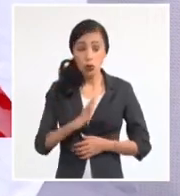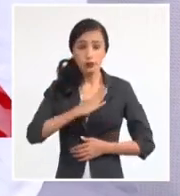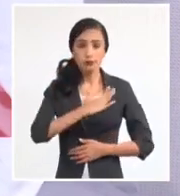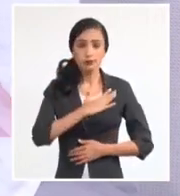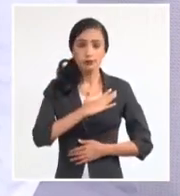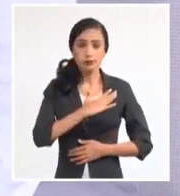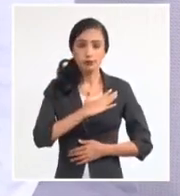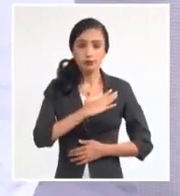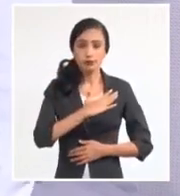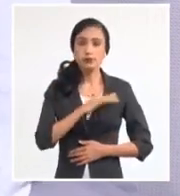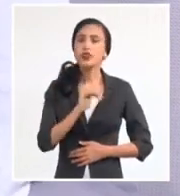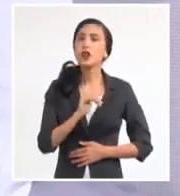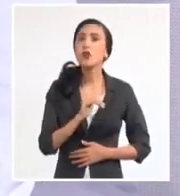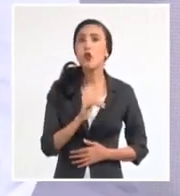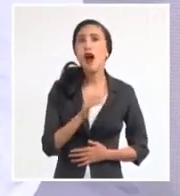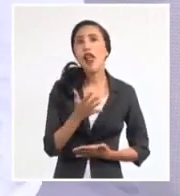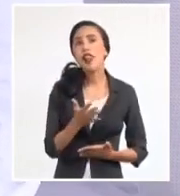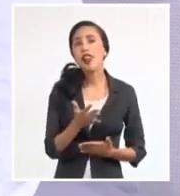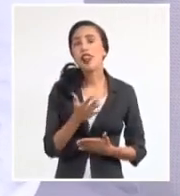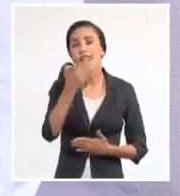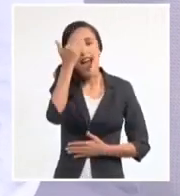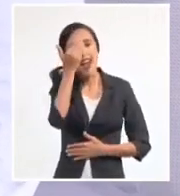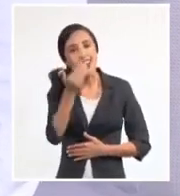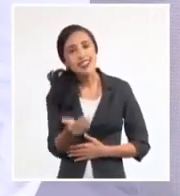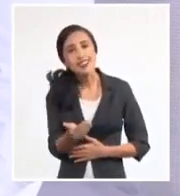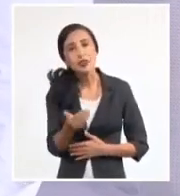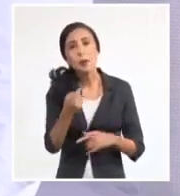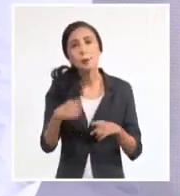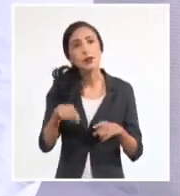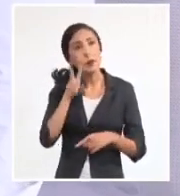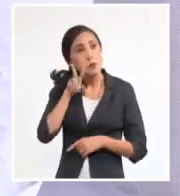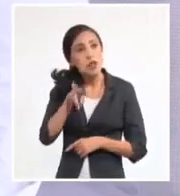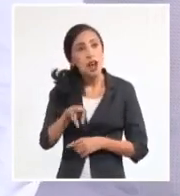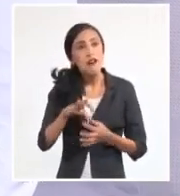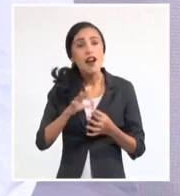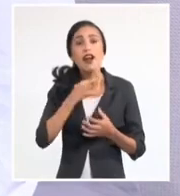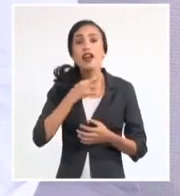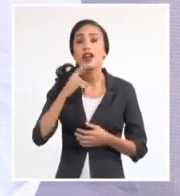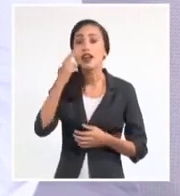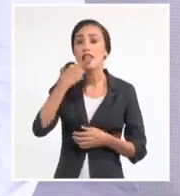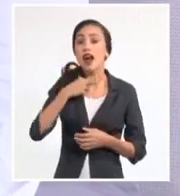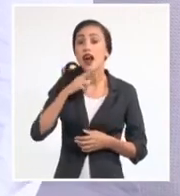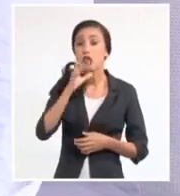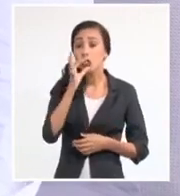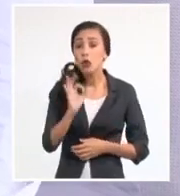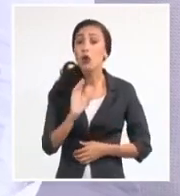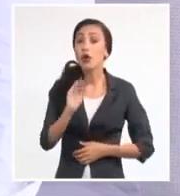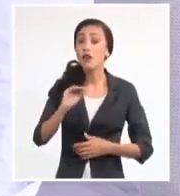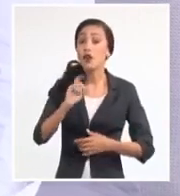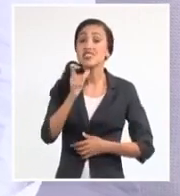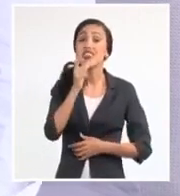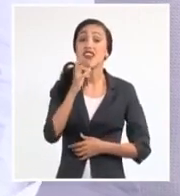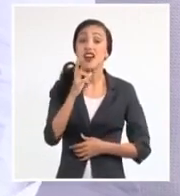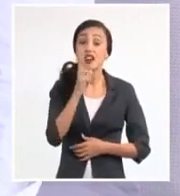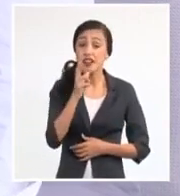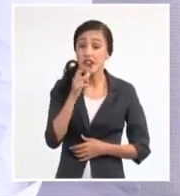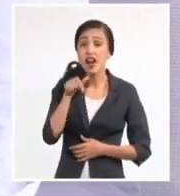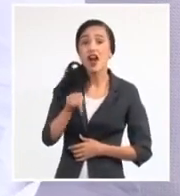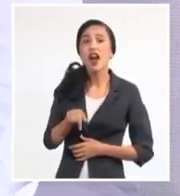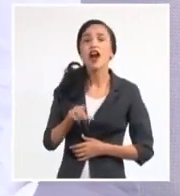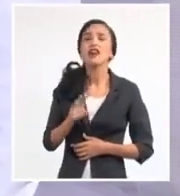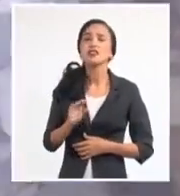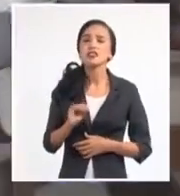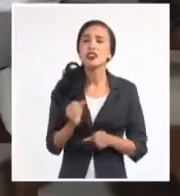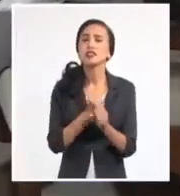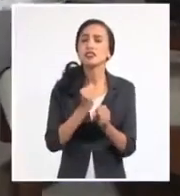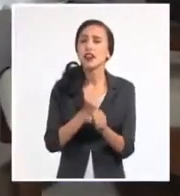como agradecimiento. Agradeciendo. Pero yo miraba a Gerardo cuando habló, por ejemplo, de los CDR, en una jornada que abordó el papel que deben